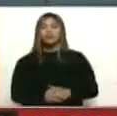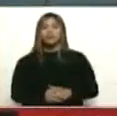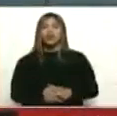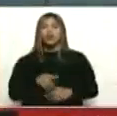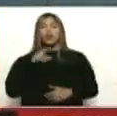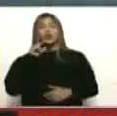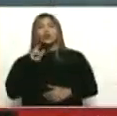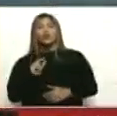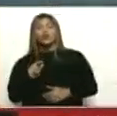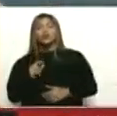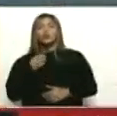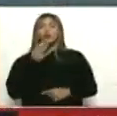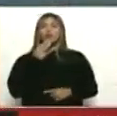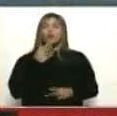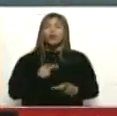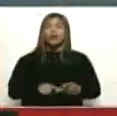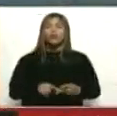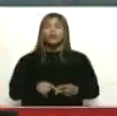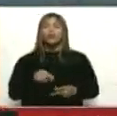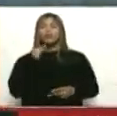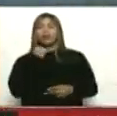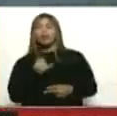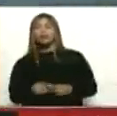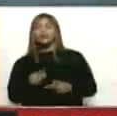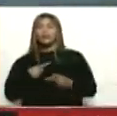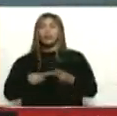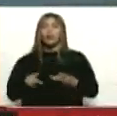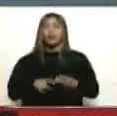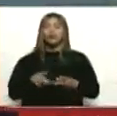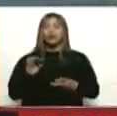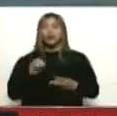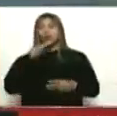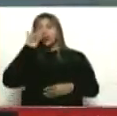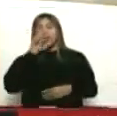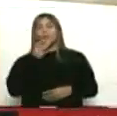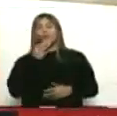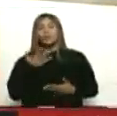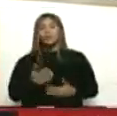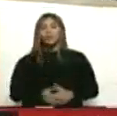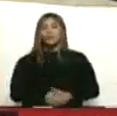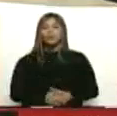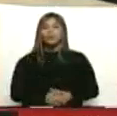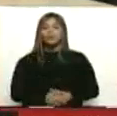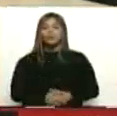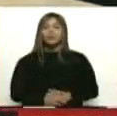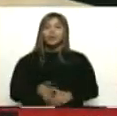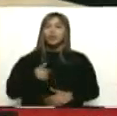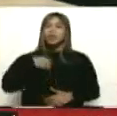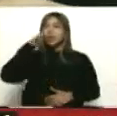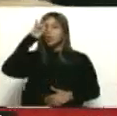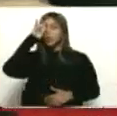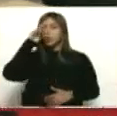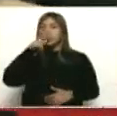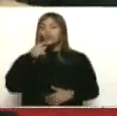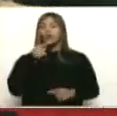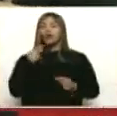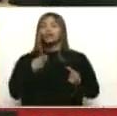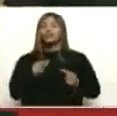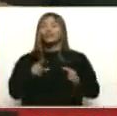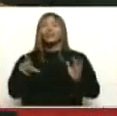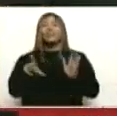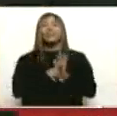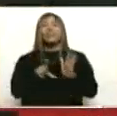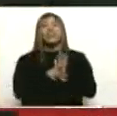Rusia, con las, por ejemplo, puestas a Irán o a Cuba, por ejemplo? Bueno, de Cuba ya no me digo, de Cuba ya estamos hablando de una